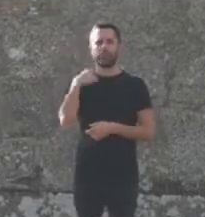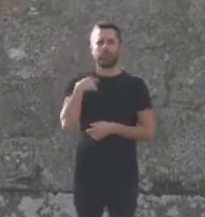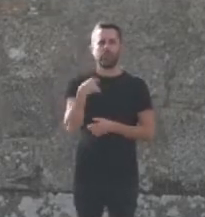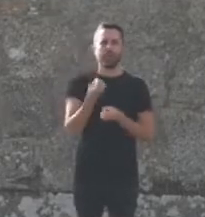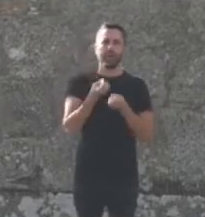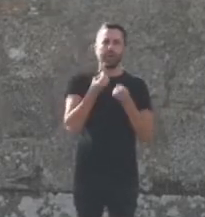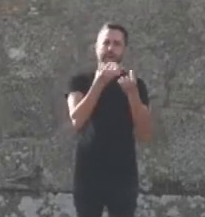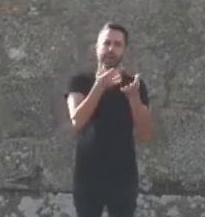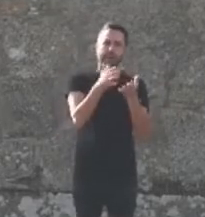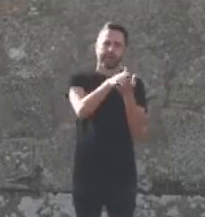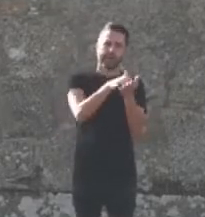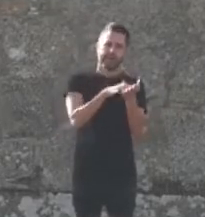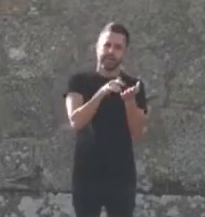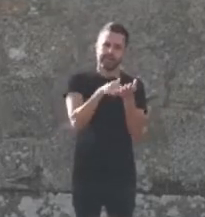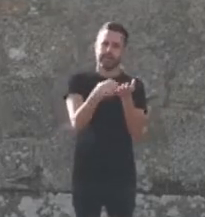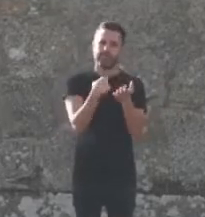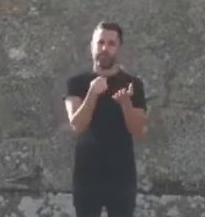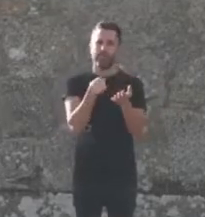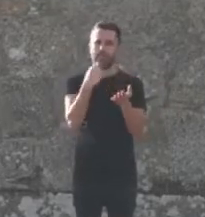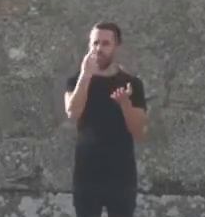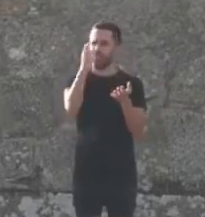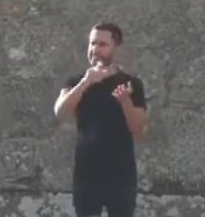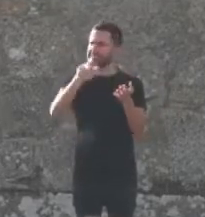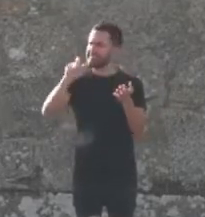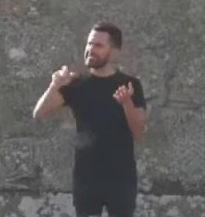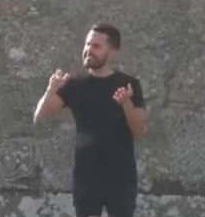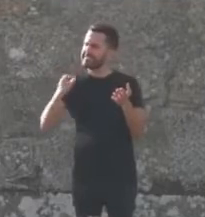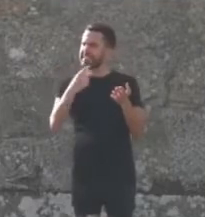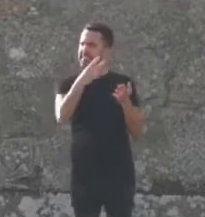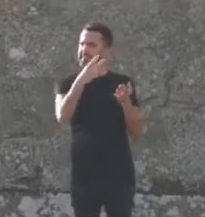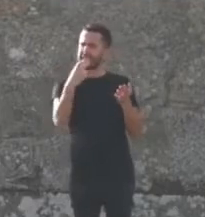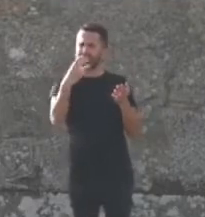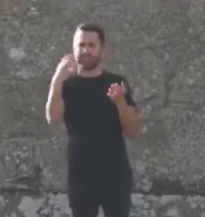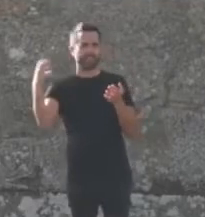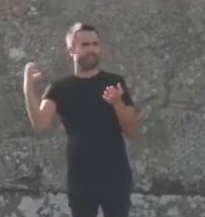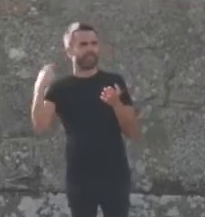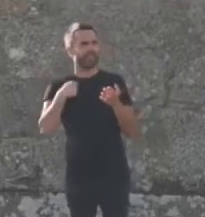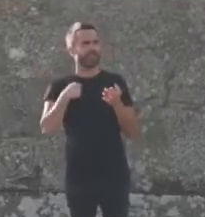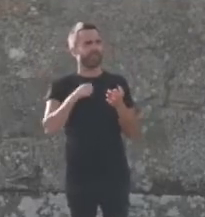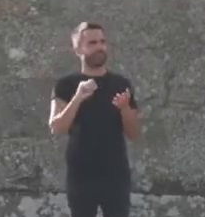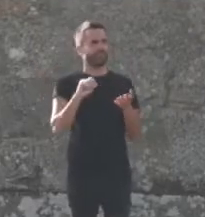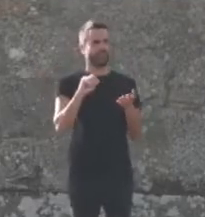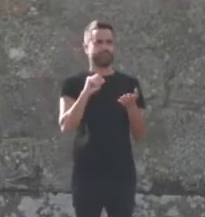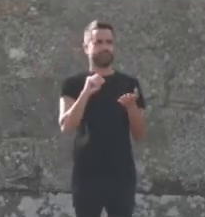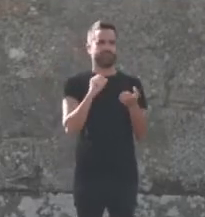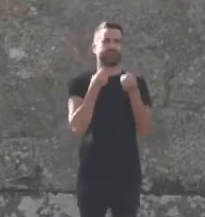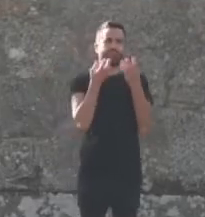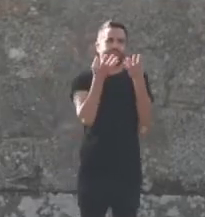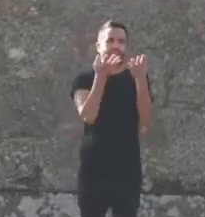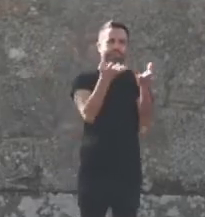voces, de persoas que están vivos ou que se non deixaron ese legado, non?